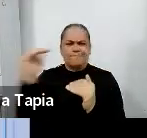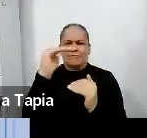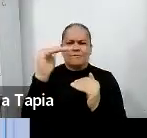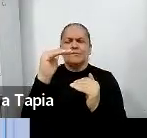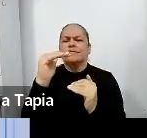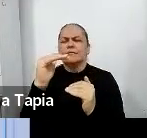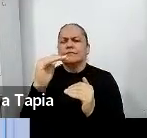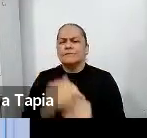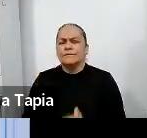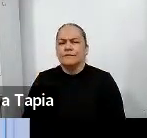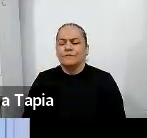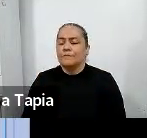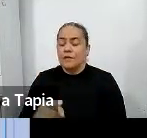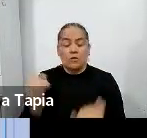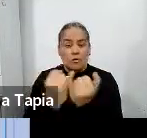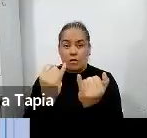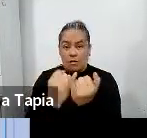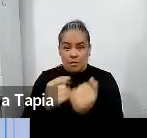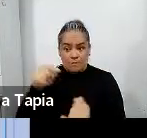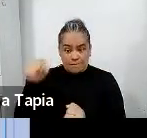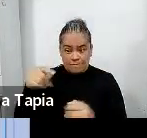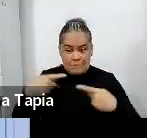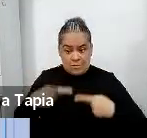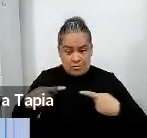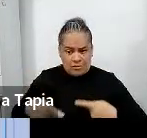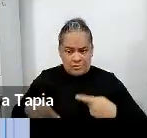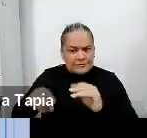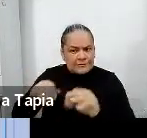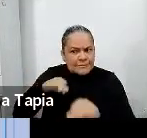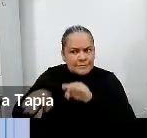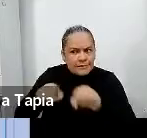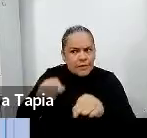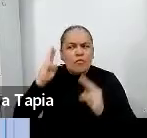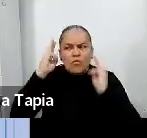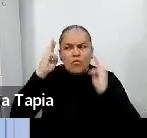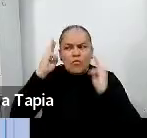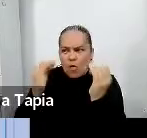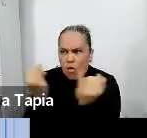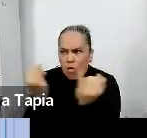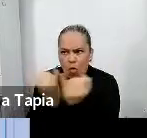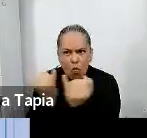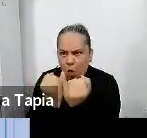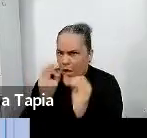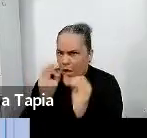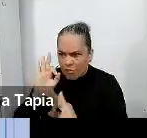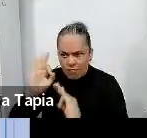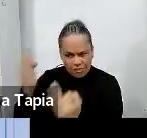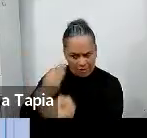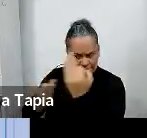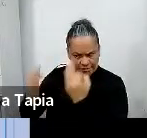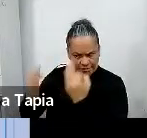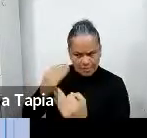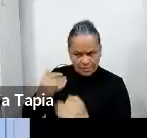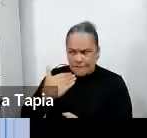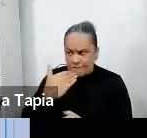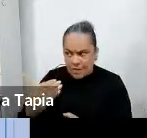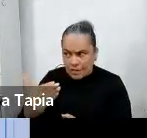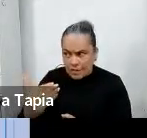museo prioricen su salud mental y busquen apoyo cuando lo necesiten. Entonces,